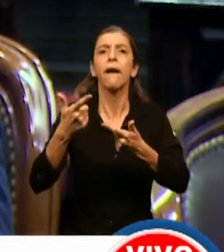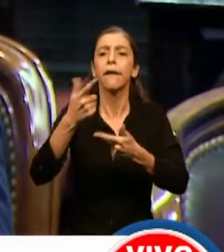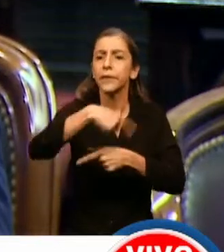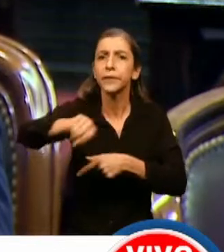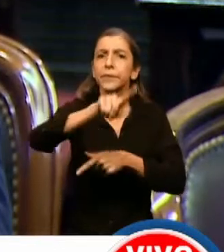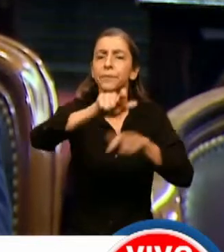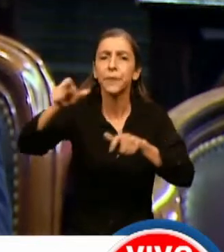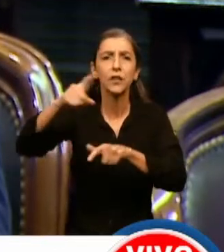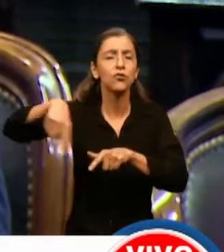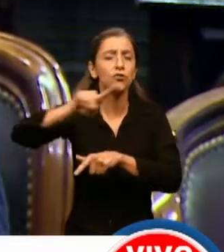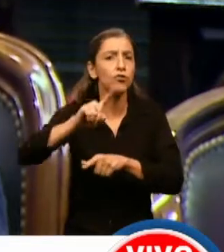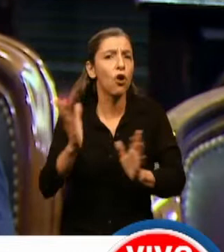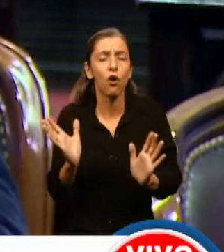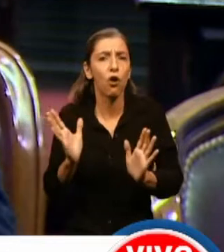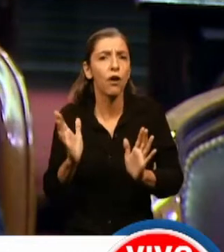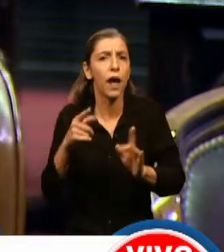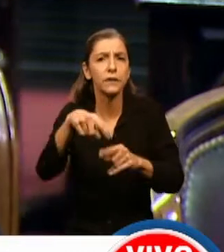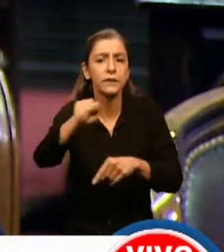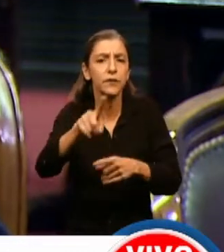como claramente lo dicta nuestra Constitución.